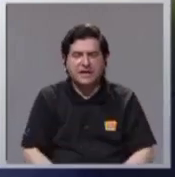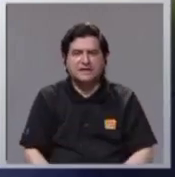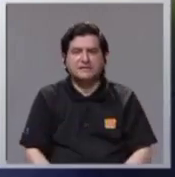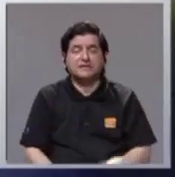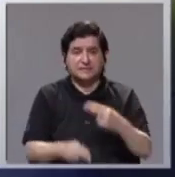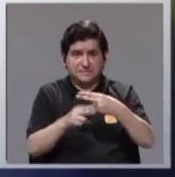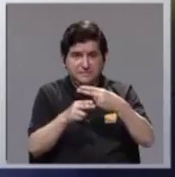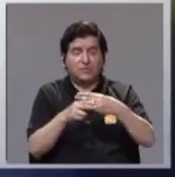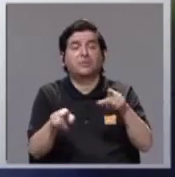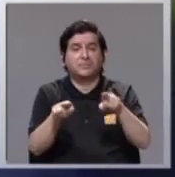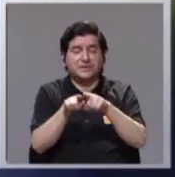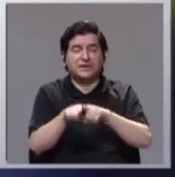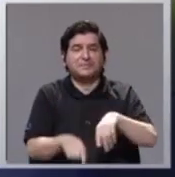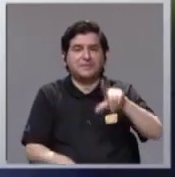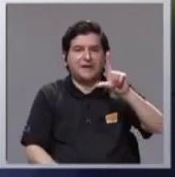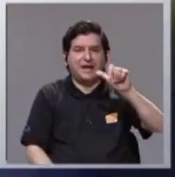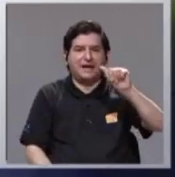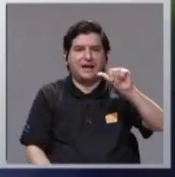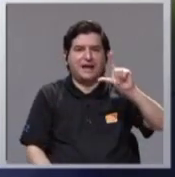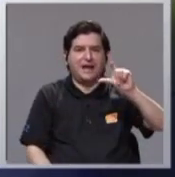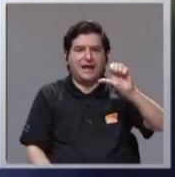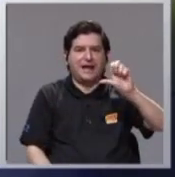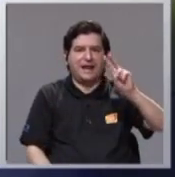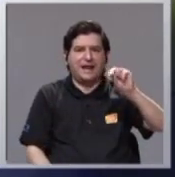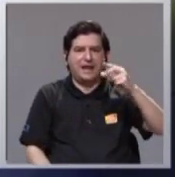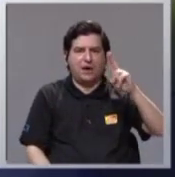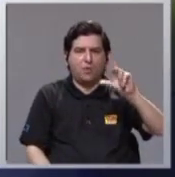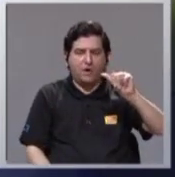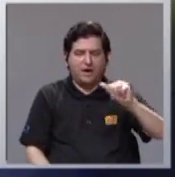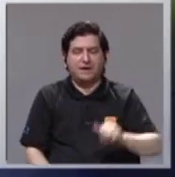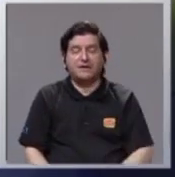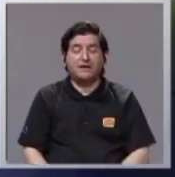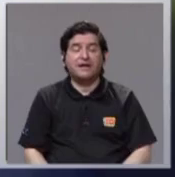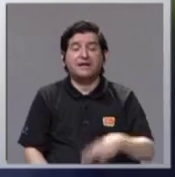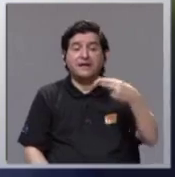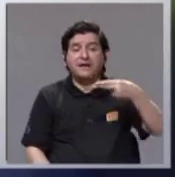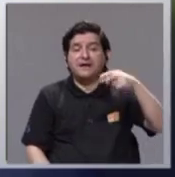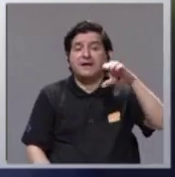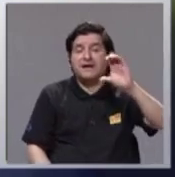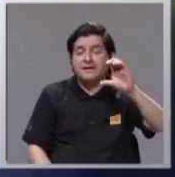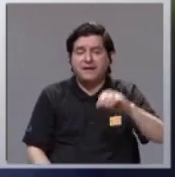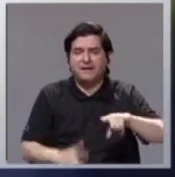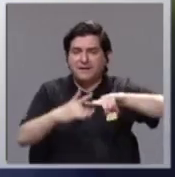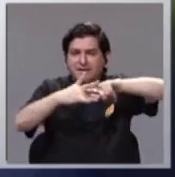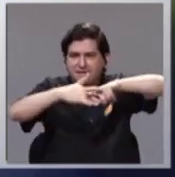la lengua, y Hernán Cortés, que empezaba a